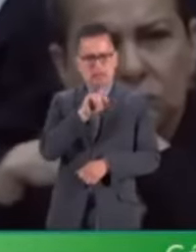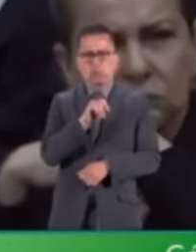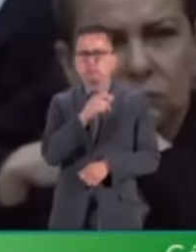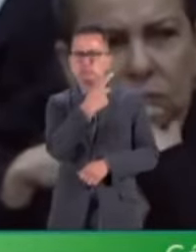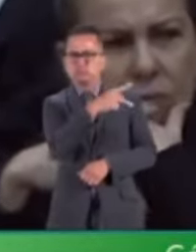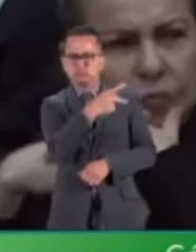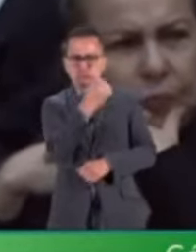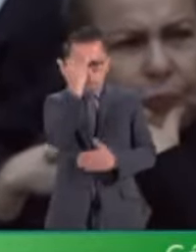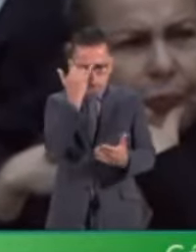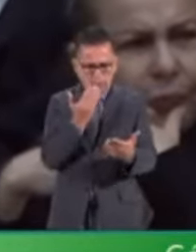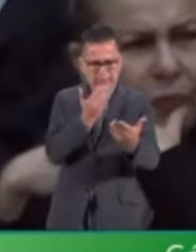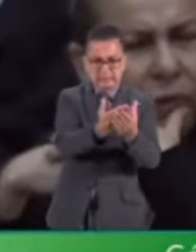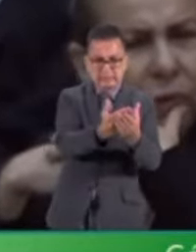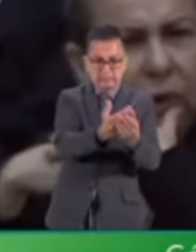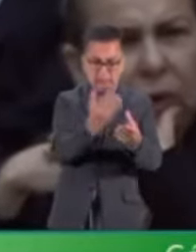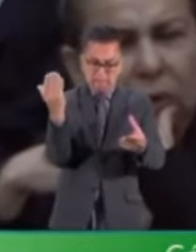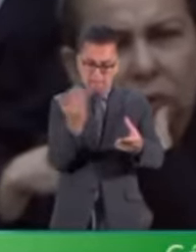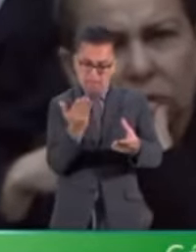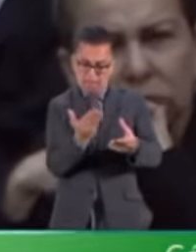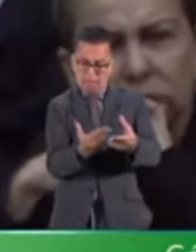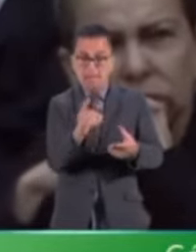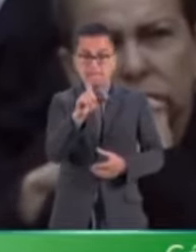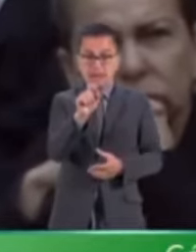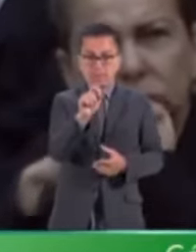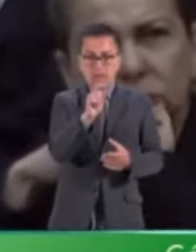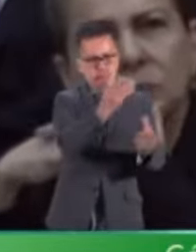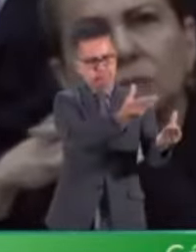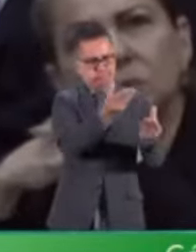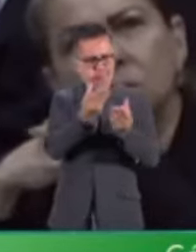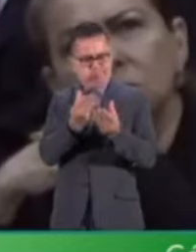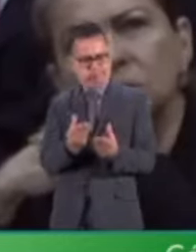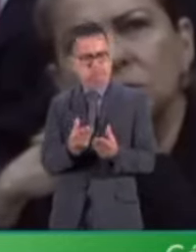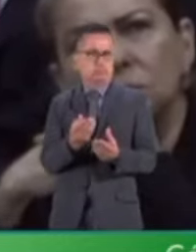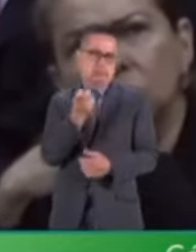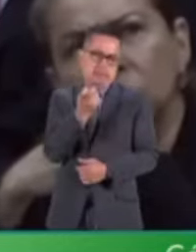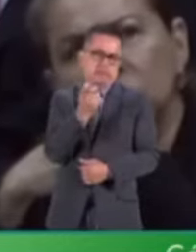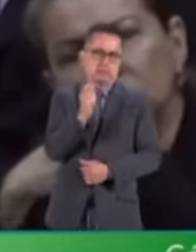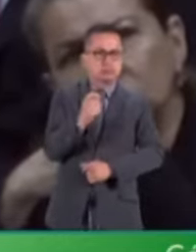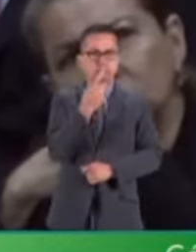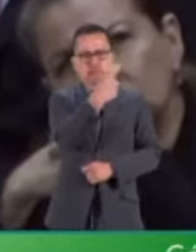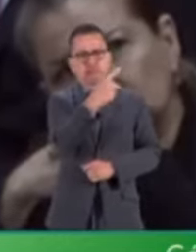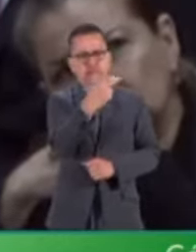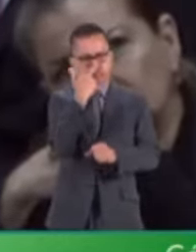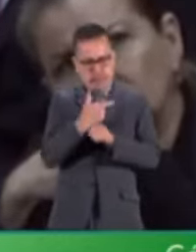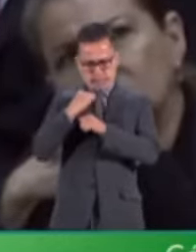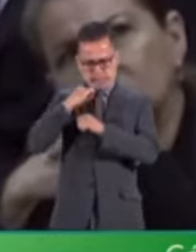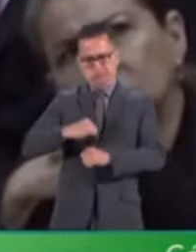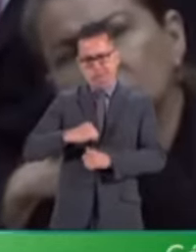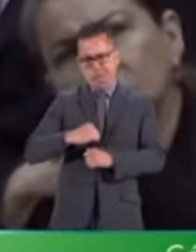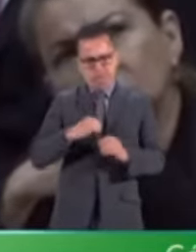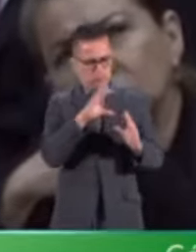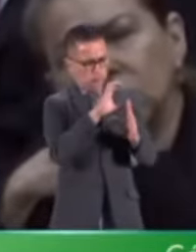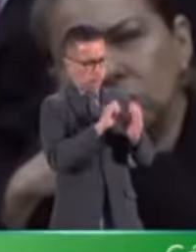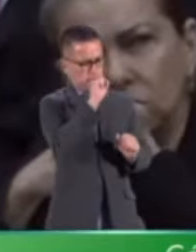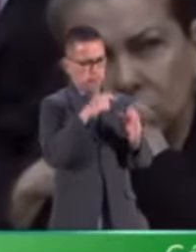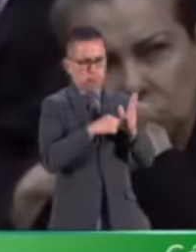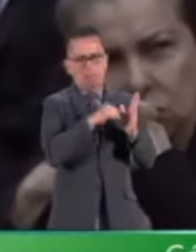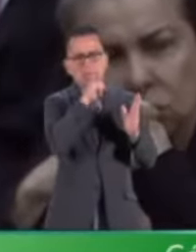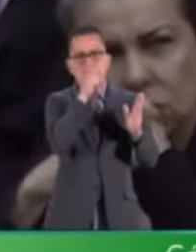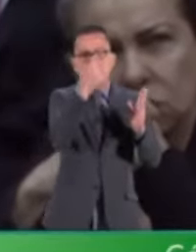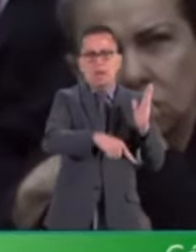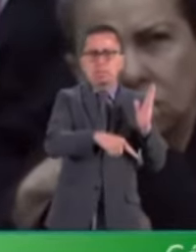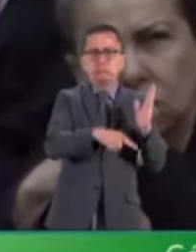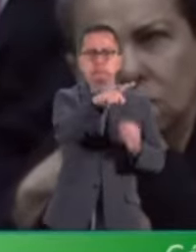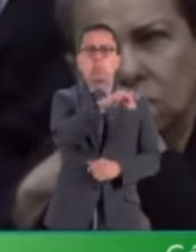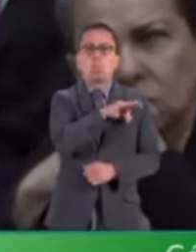paquete de 20 iniciativas, haciendo uso de su facultad constitucional de iniciador